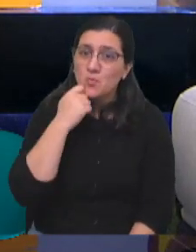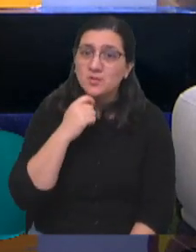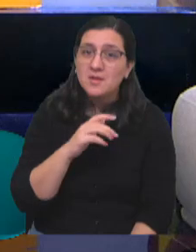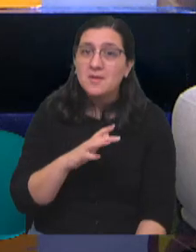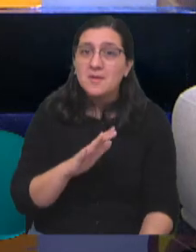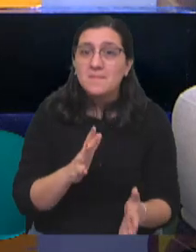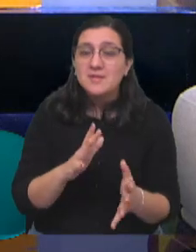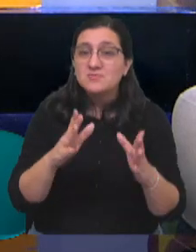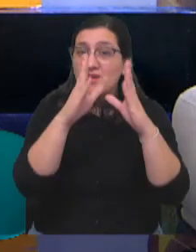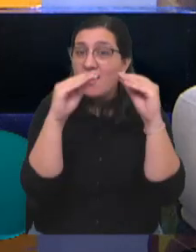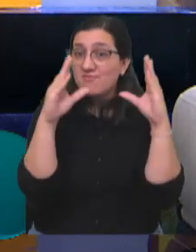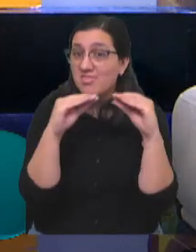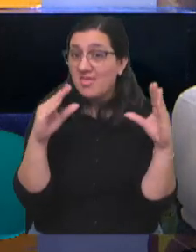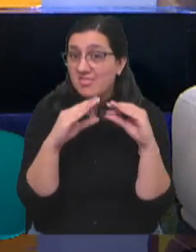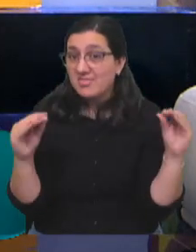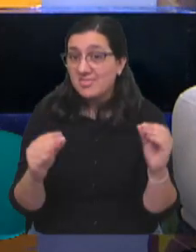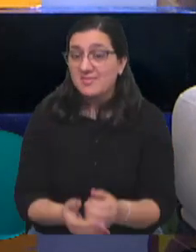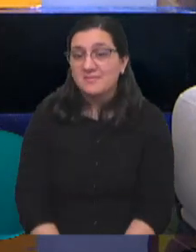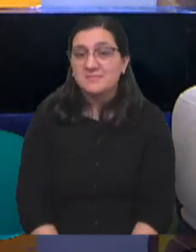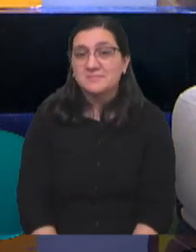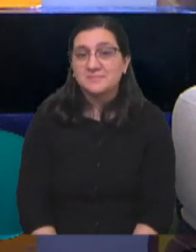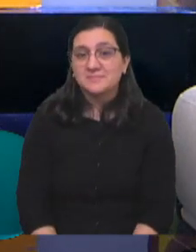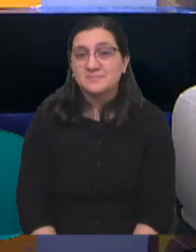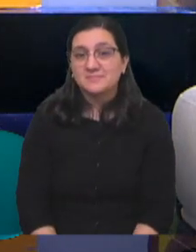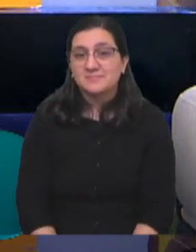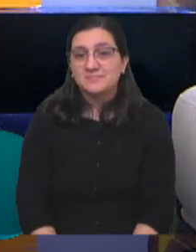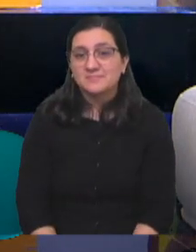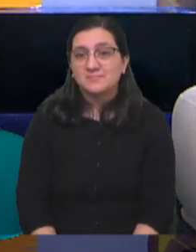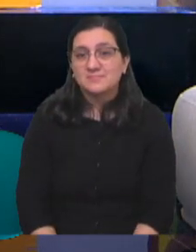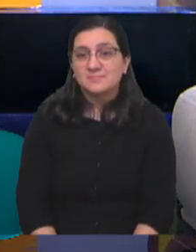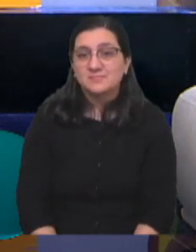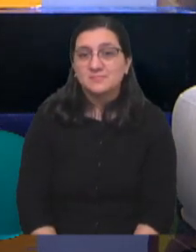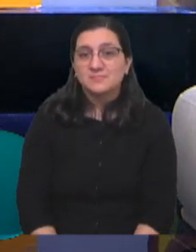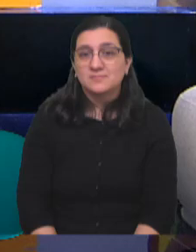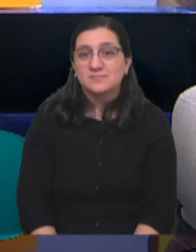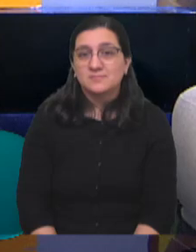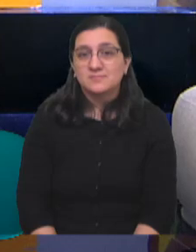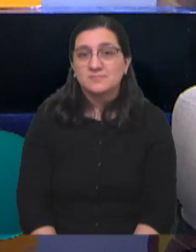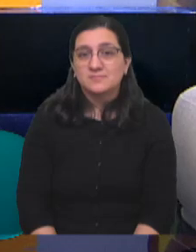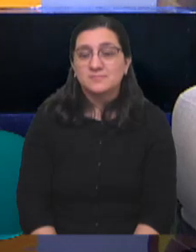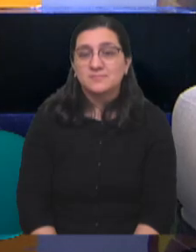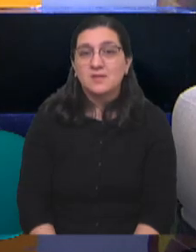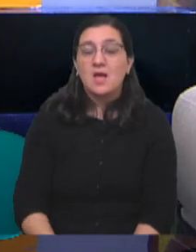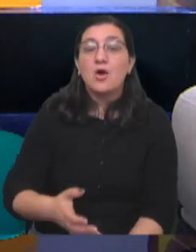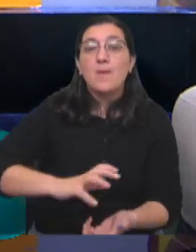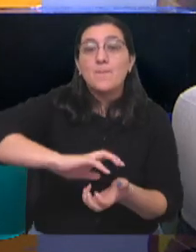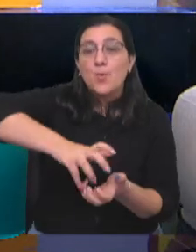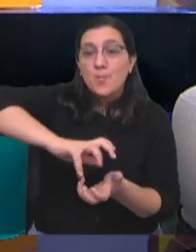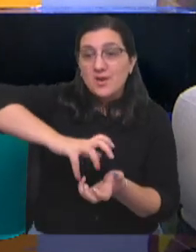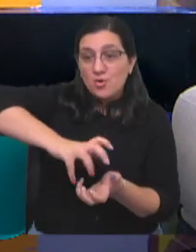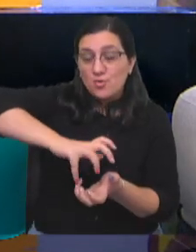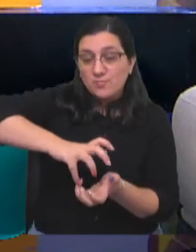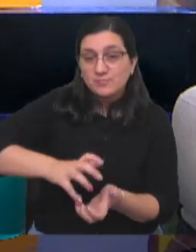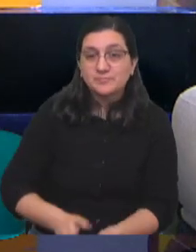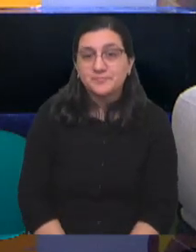¿Muy Navidad, puede ser? Sí. Sí, la verdad que sí. Es navideño. Navidad, el pomelo Rampla, rojo Aguada, le da un color Aguada, divino. Rampla,